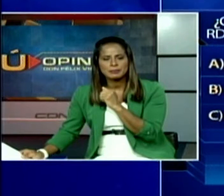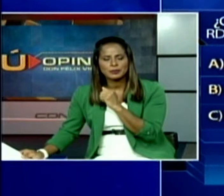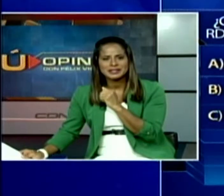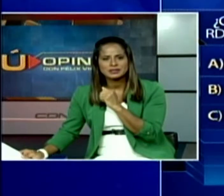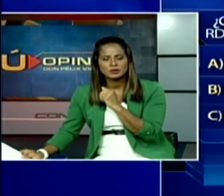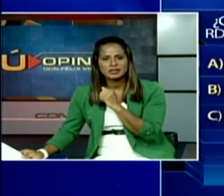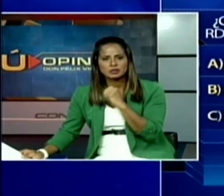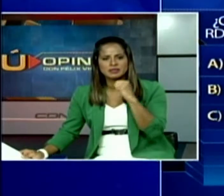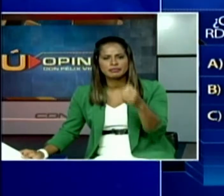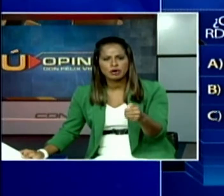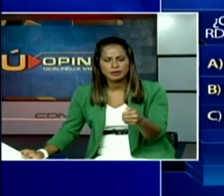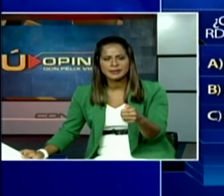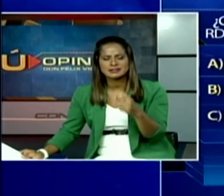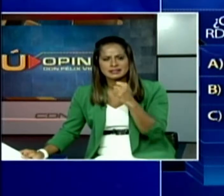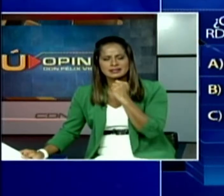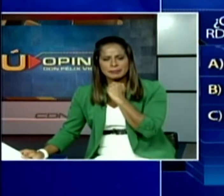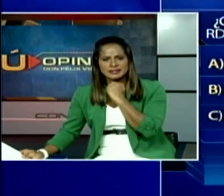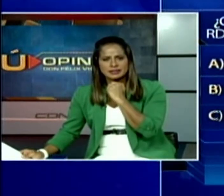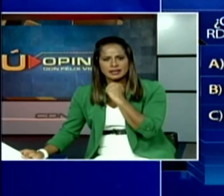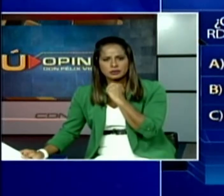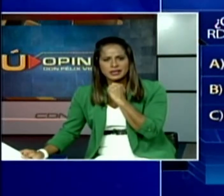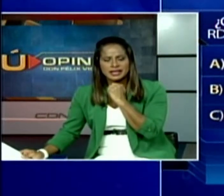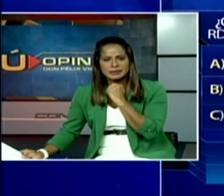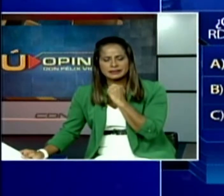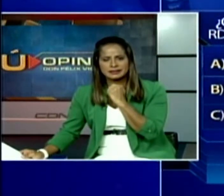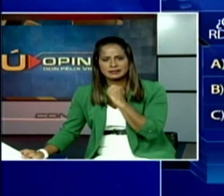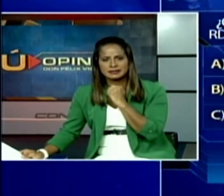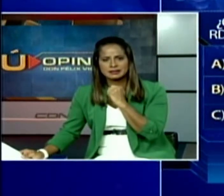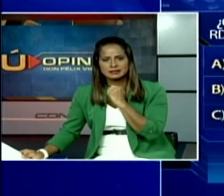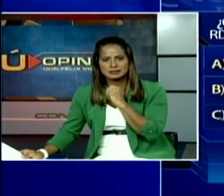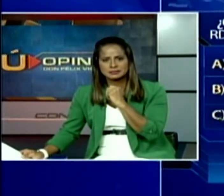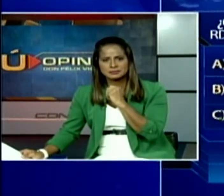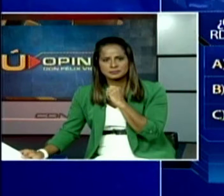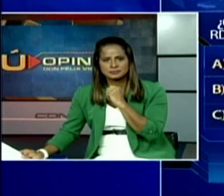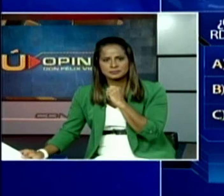tipo de manipulación de los informes que se están presentando diariamente?